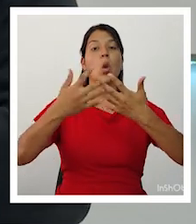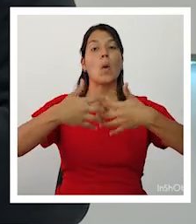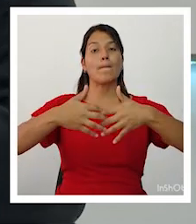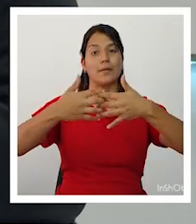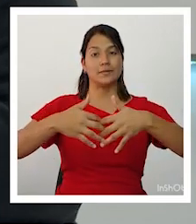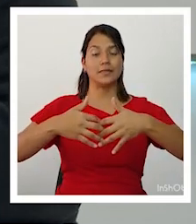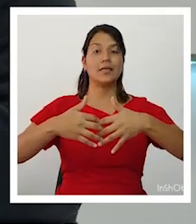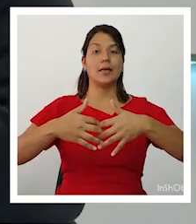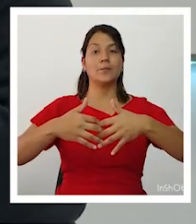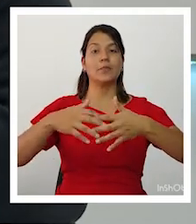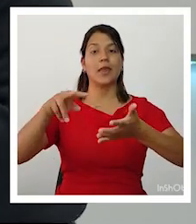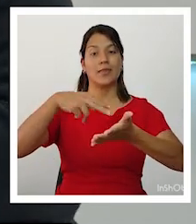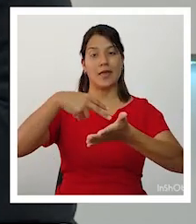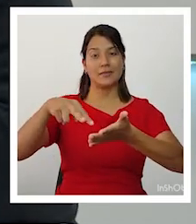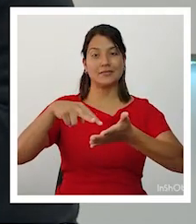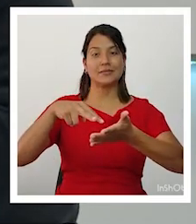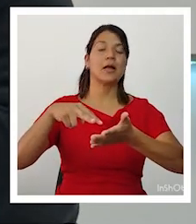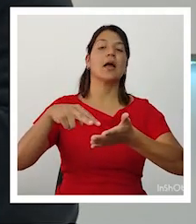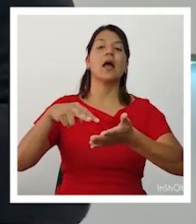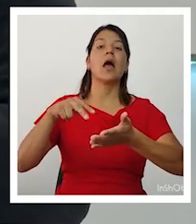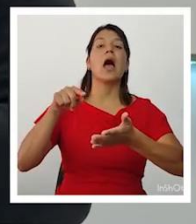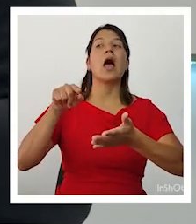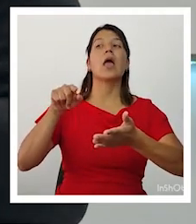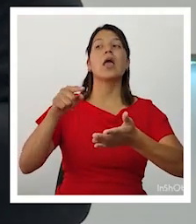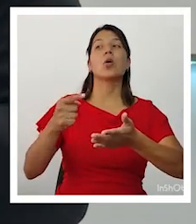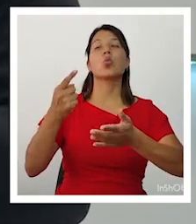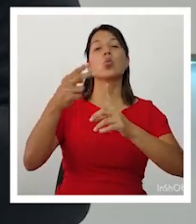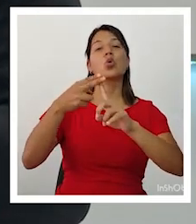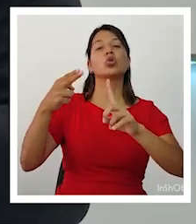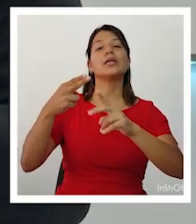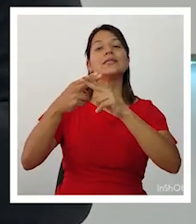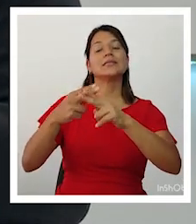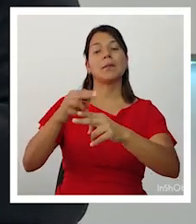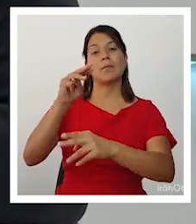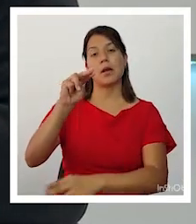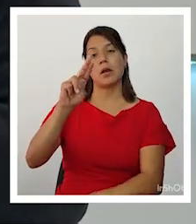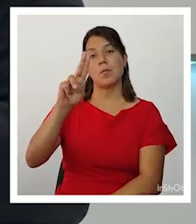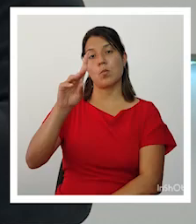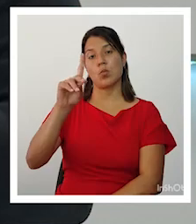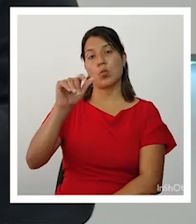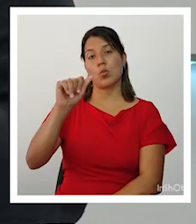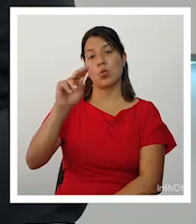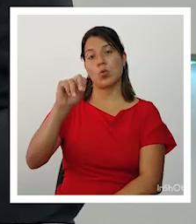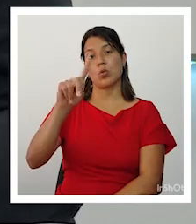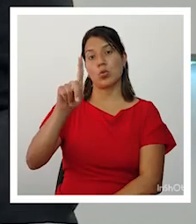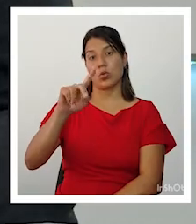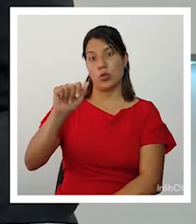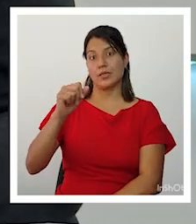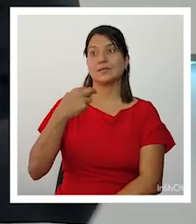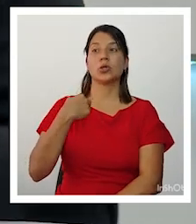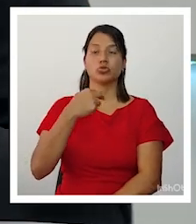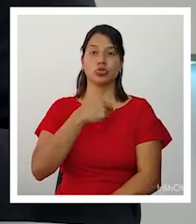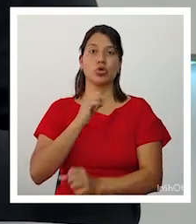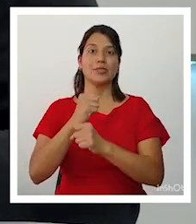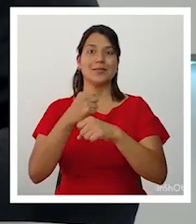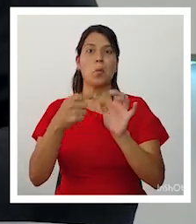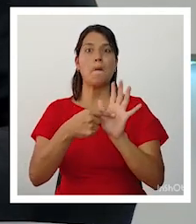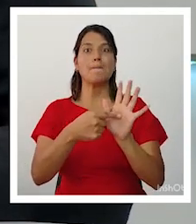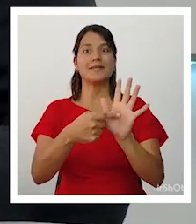en aquel entonces Mudanzas, en una muestra que al final y mucho más nos llenó